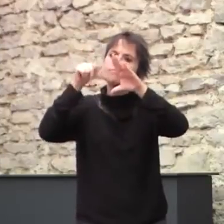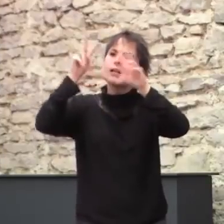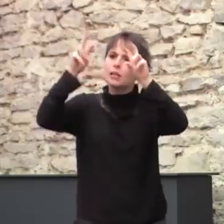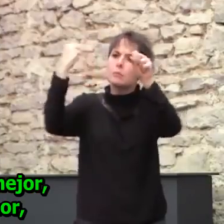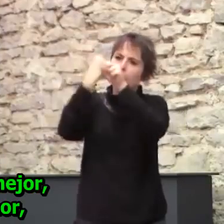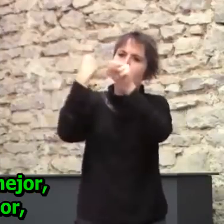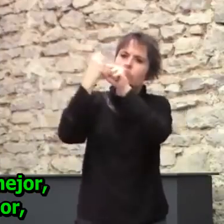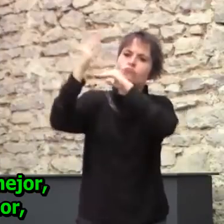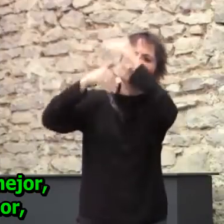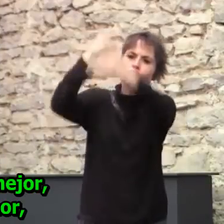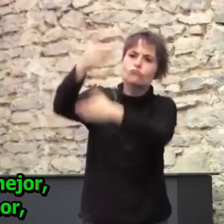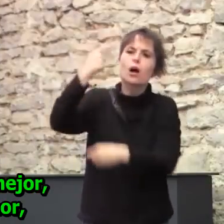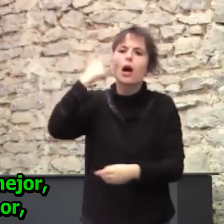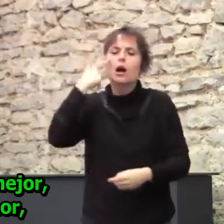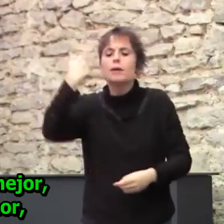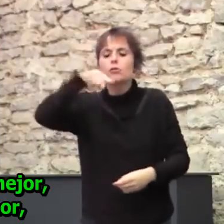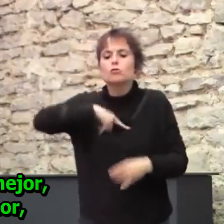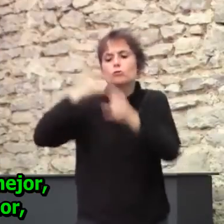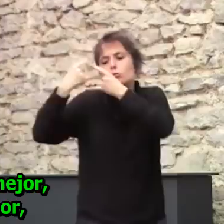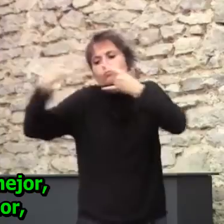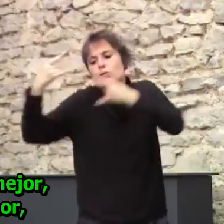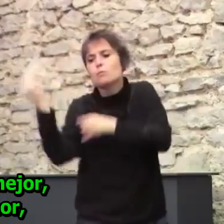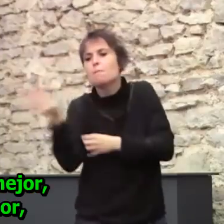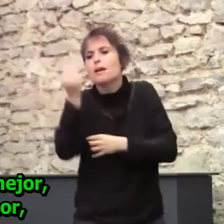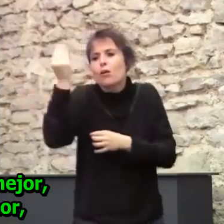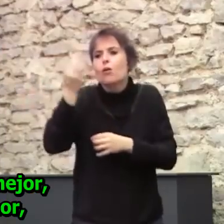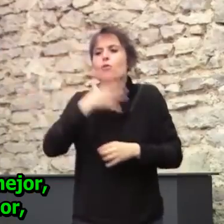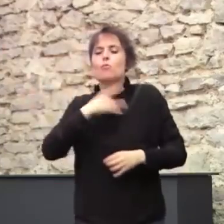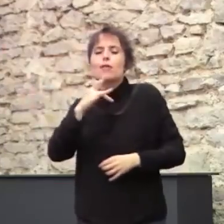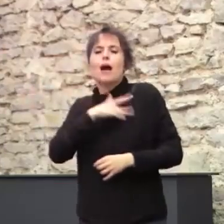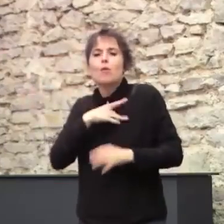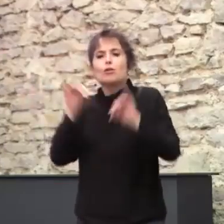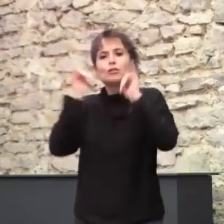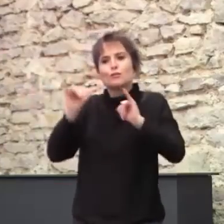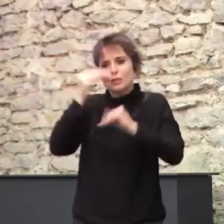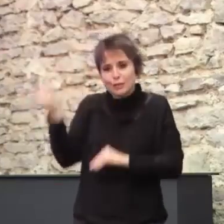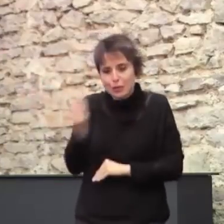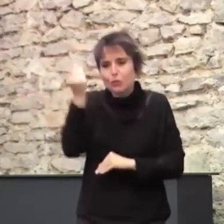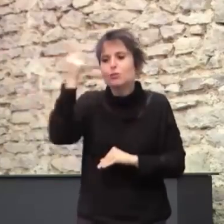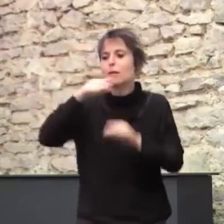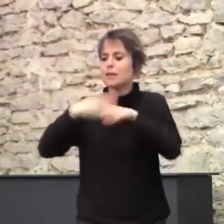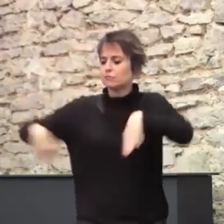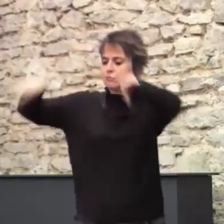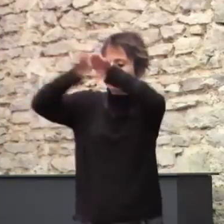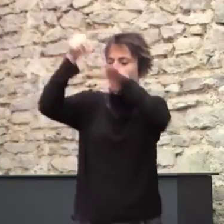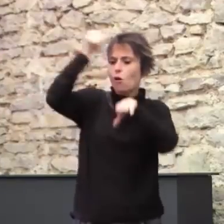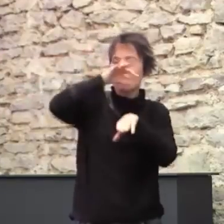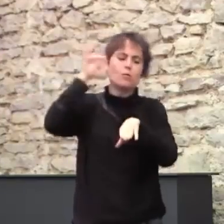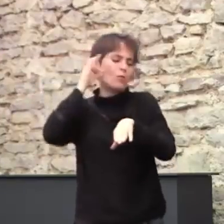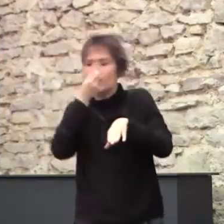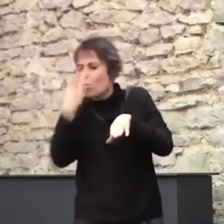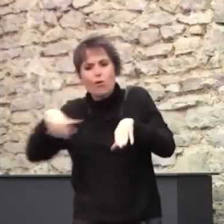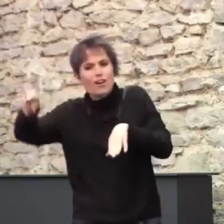estos temas, ¿no? El tema de cómo podemos querernos mejor, cómo podemos disfrutar más del amor, cómo podemos construir relaciones igualitarias y